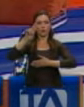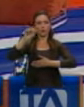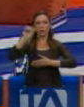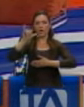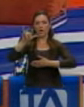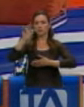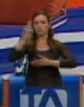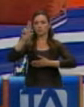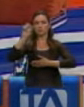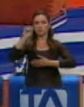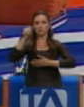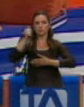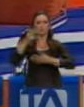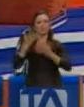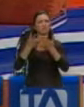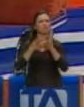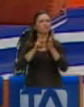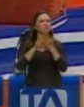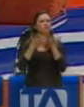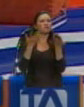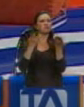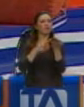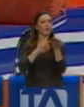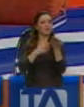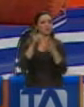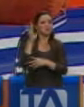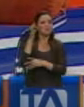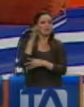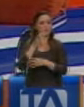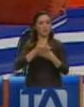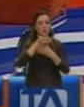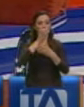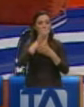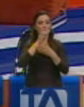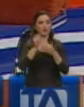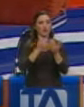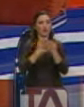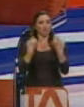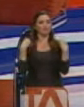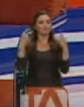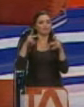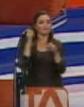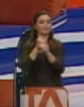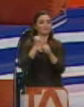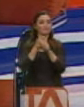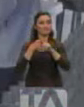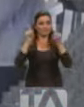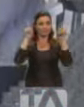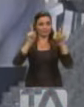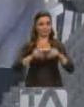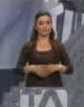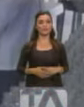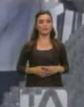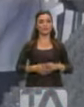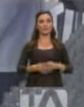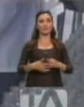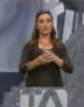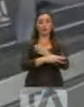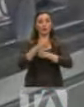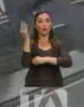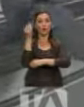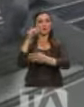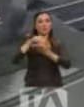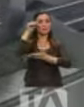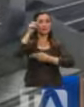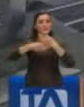pues, además de darle un valor agregado a la materia prima, ha generado varias plazas de empleo. En Pastaza, jóvenes